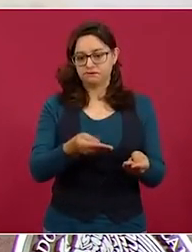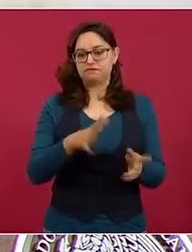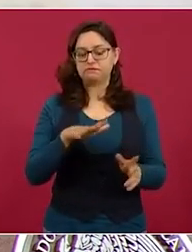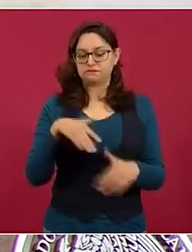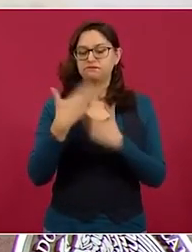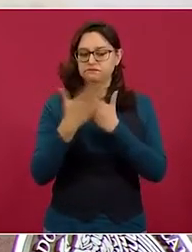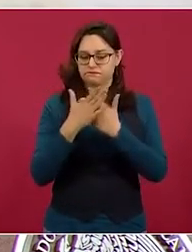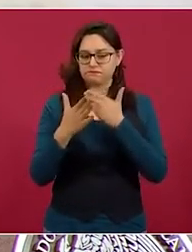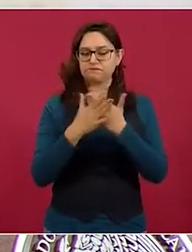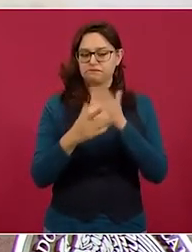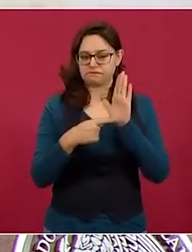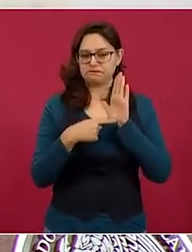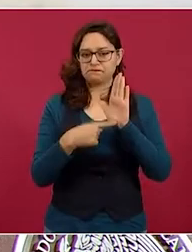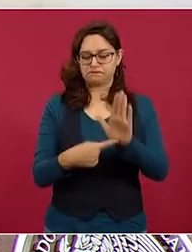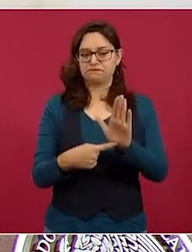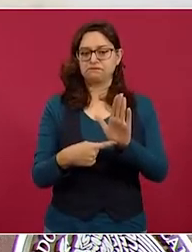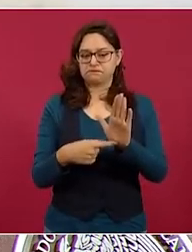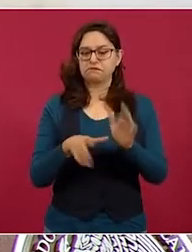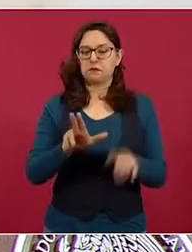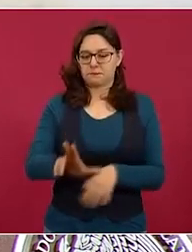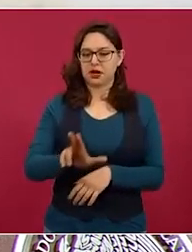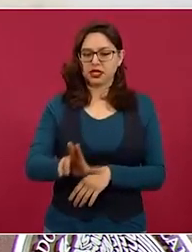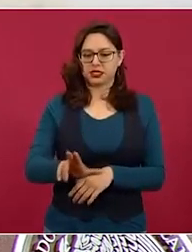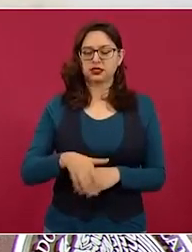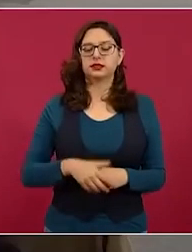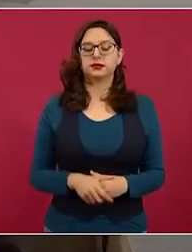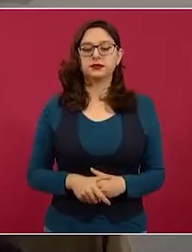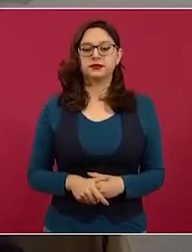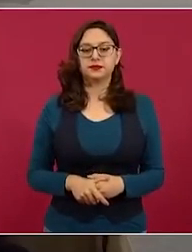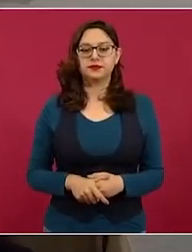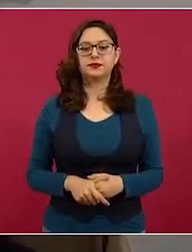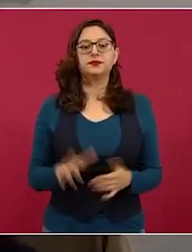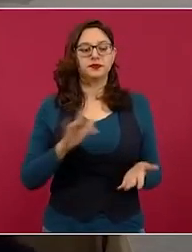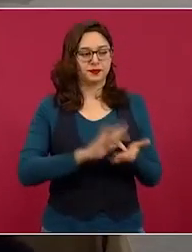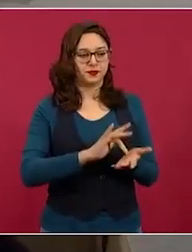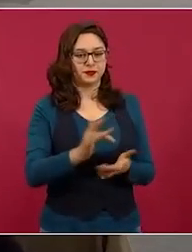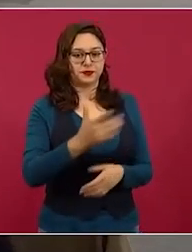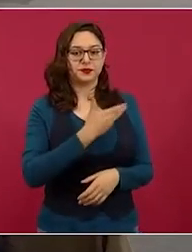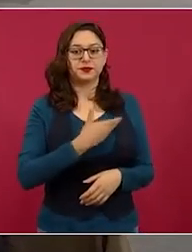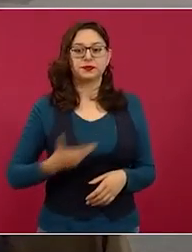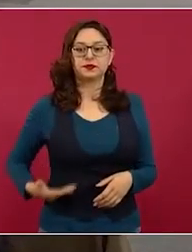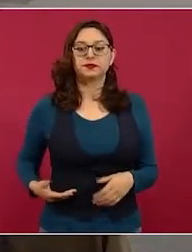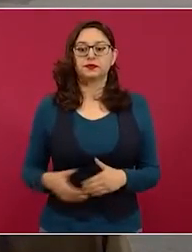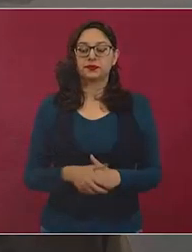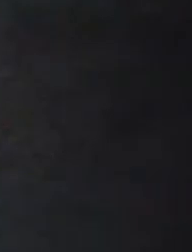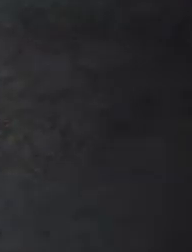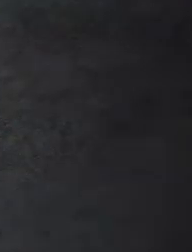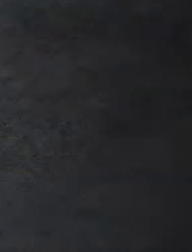conocer y él va a informarles. Gracias, presidente. Muy bien.